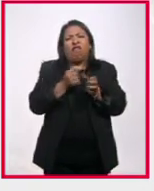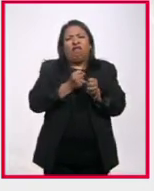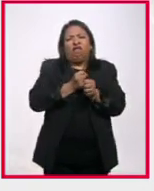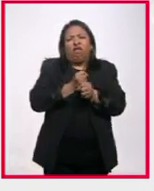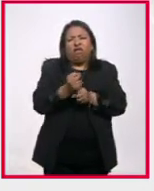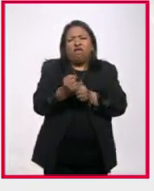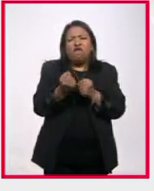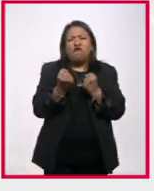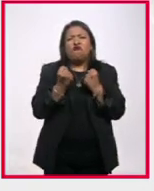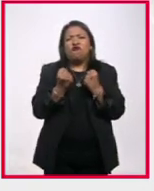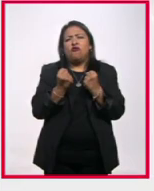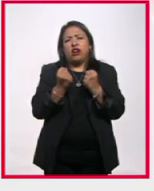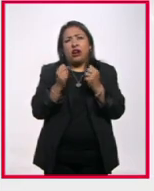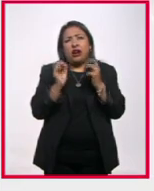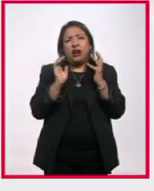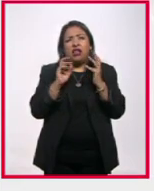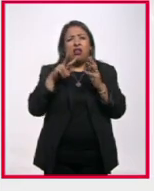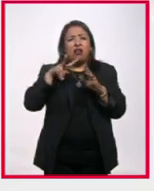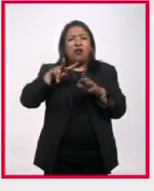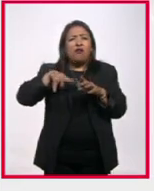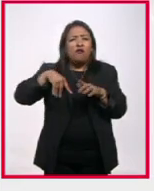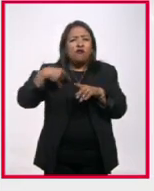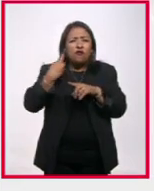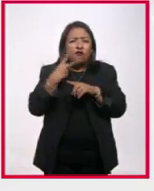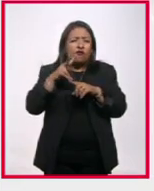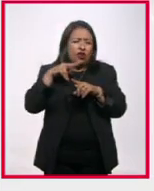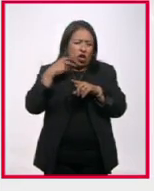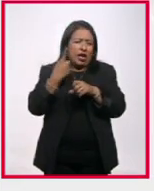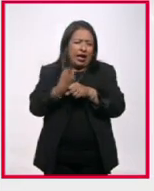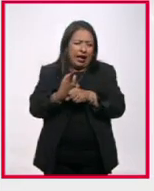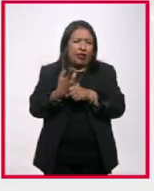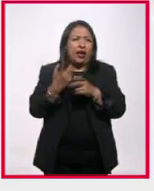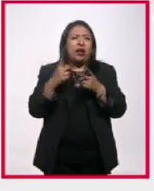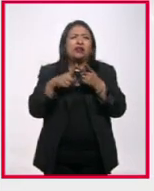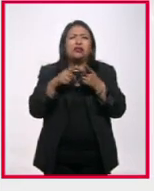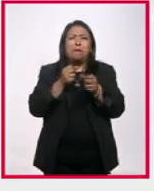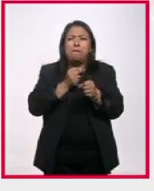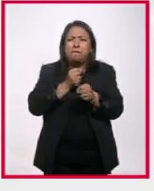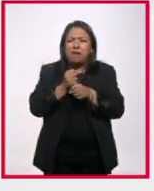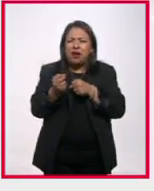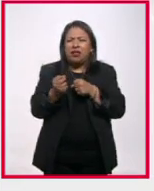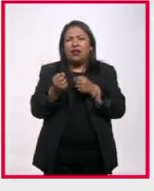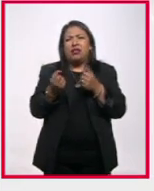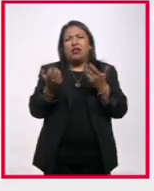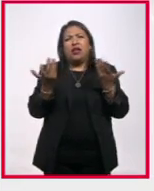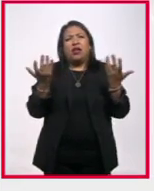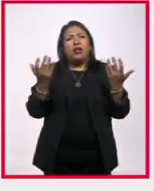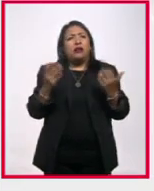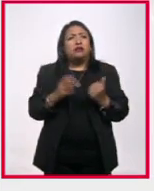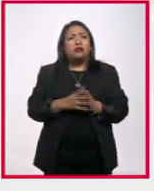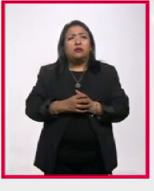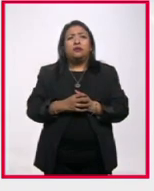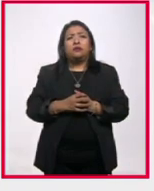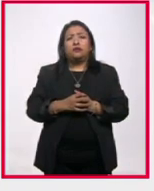vapuleadas, que son violadas, que son maltratadas.